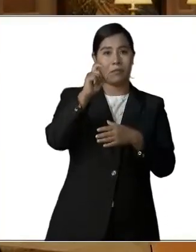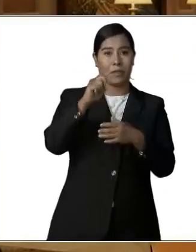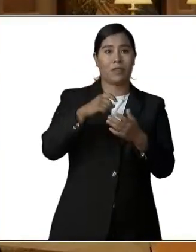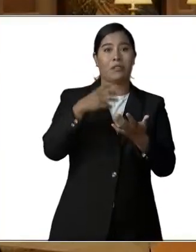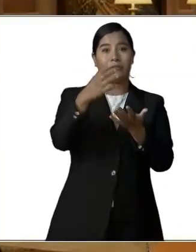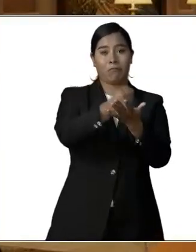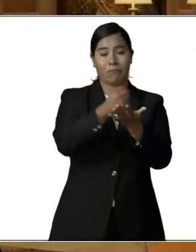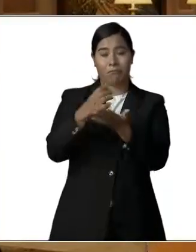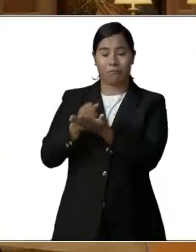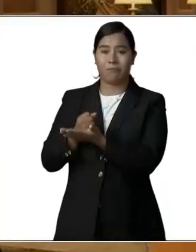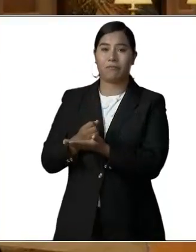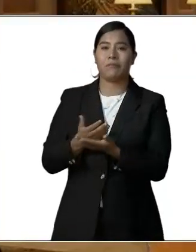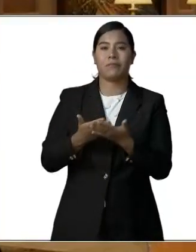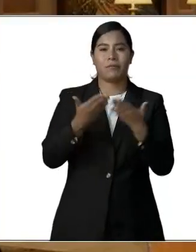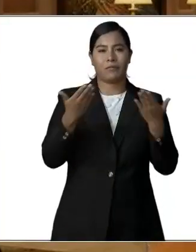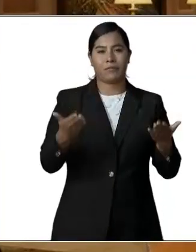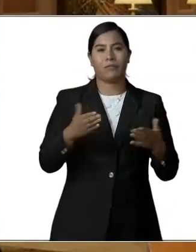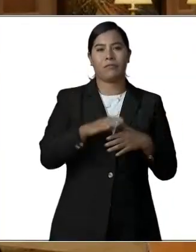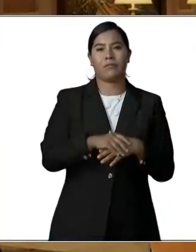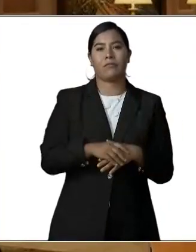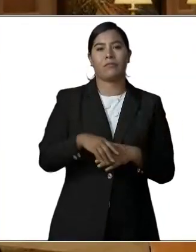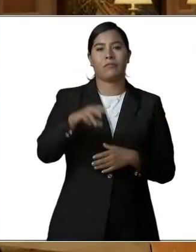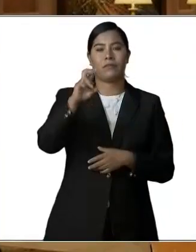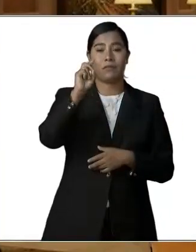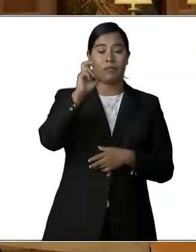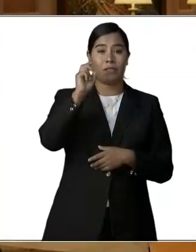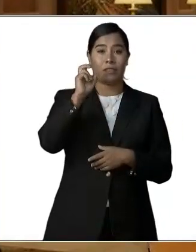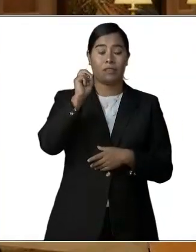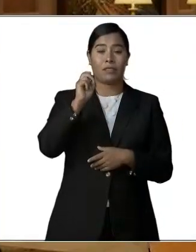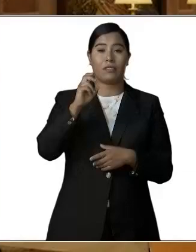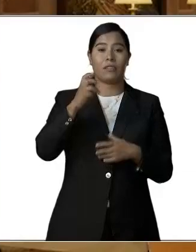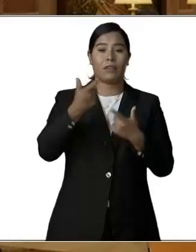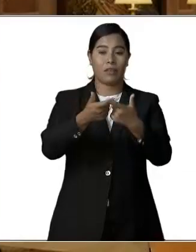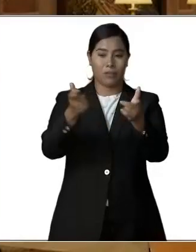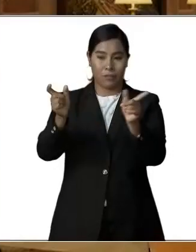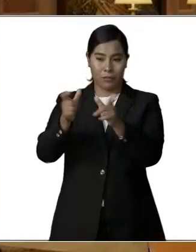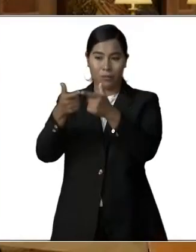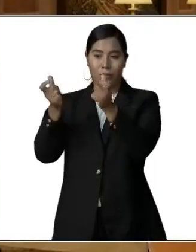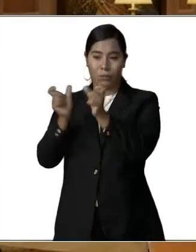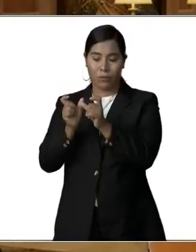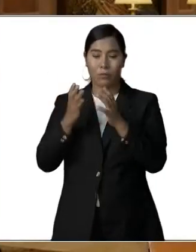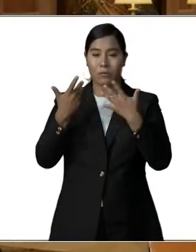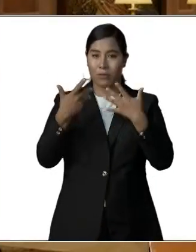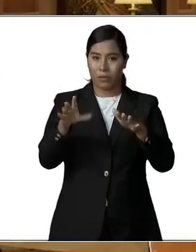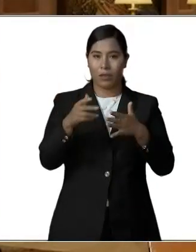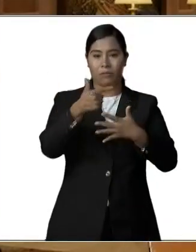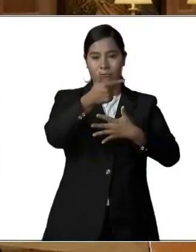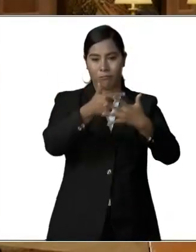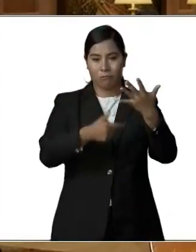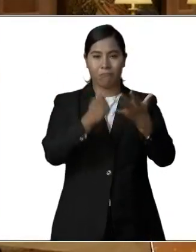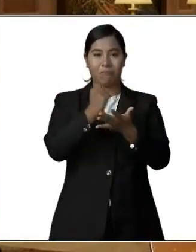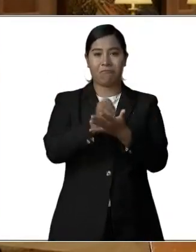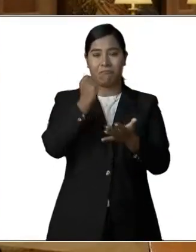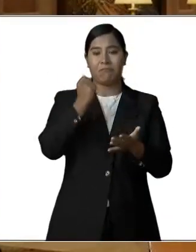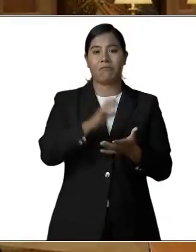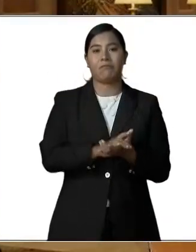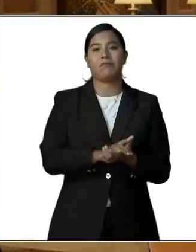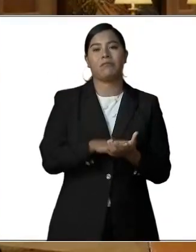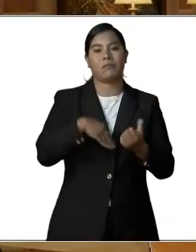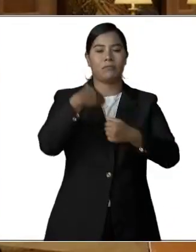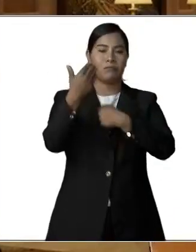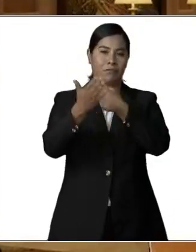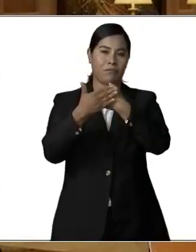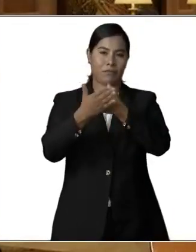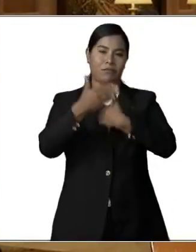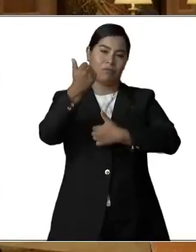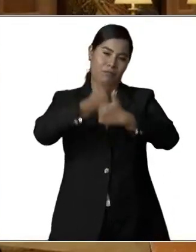Pero ahora sí tenemos por ahí ya en la inscripción más de 30, tú lo dijiste ahorita. Entonces, eso nos va a permitir en determinado momento, en un siguiente concurso,